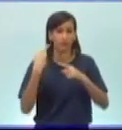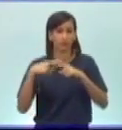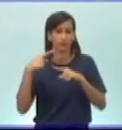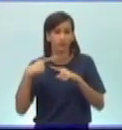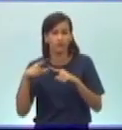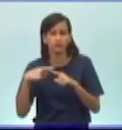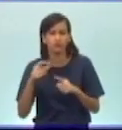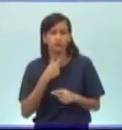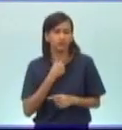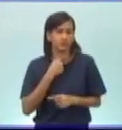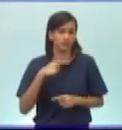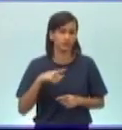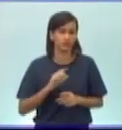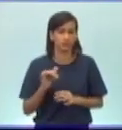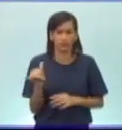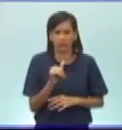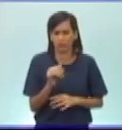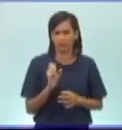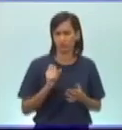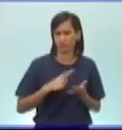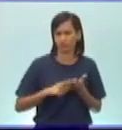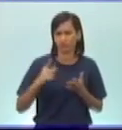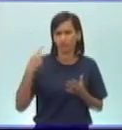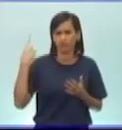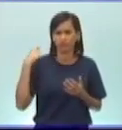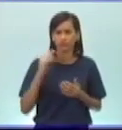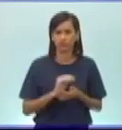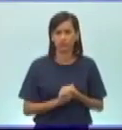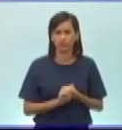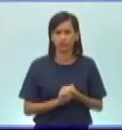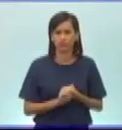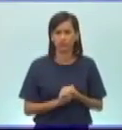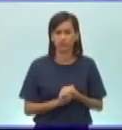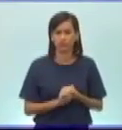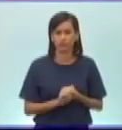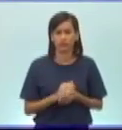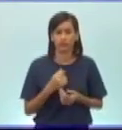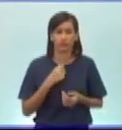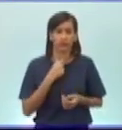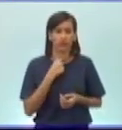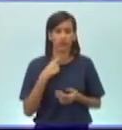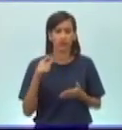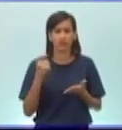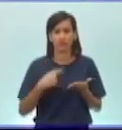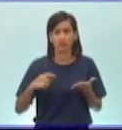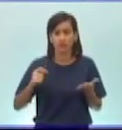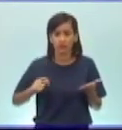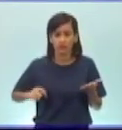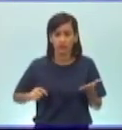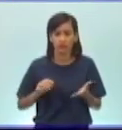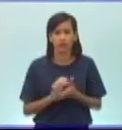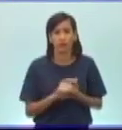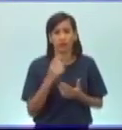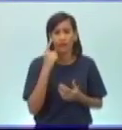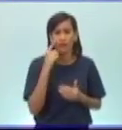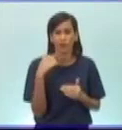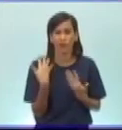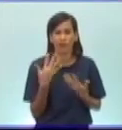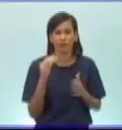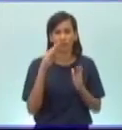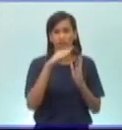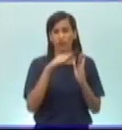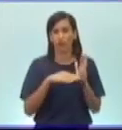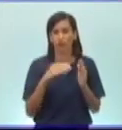como mismo los vimos la semana pasada, de ejercicios en los cuales vamos a determinar cuál es el orden operacional correcto